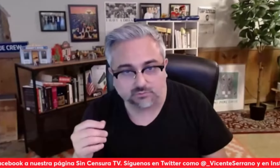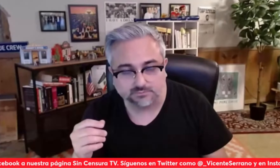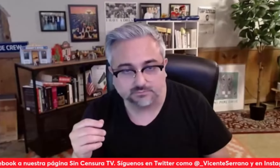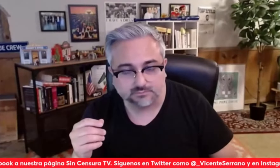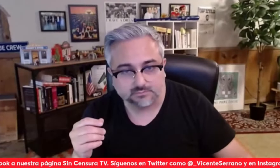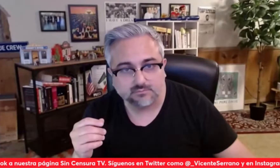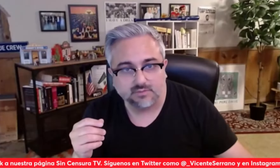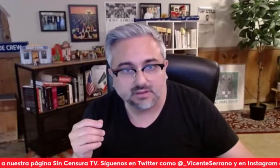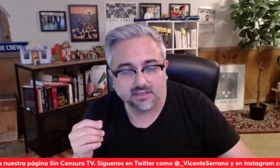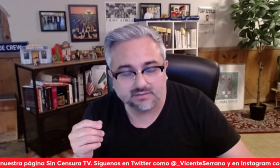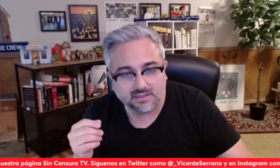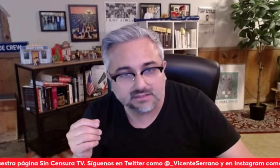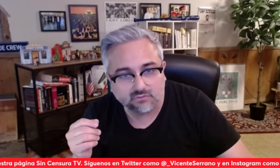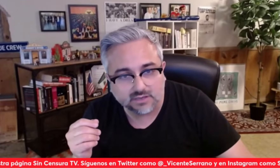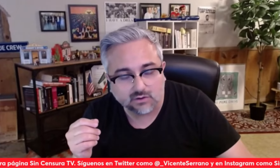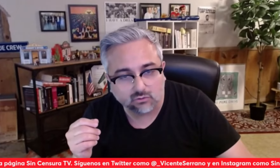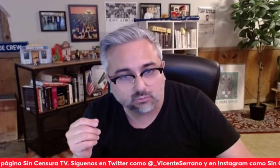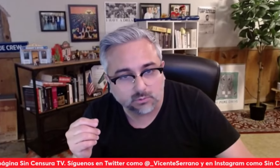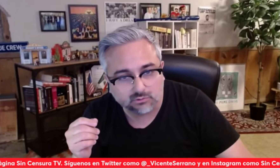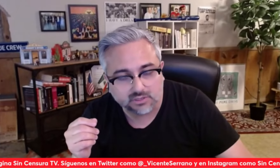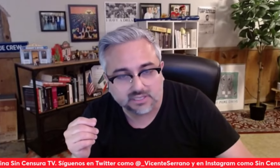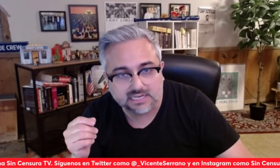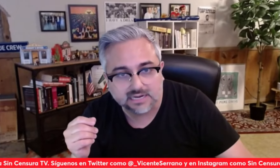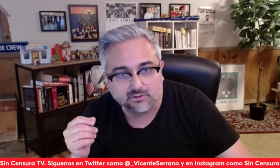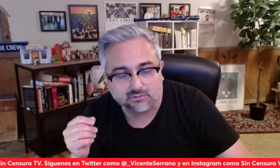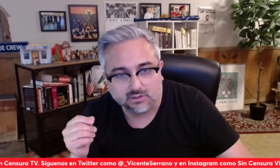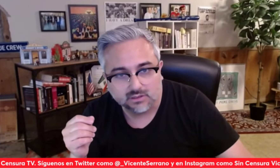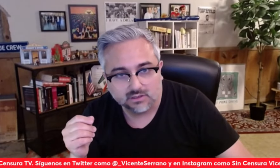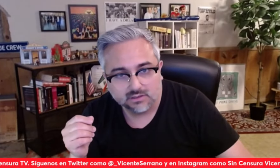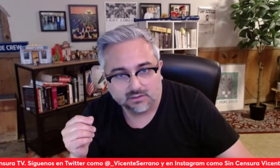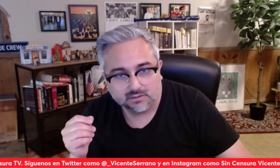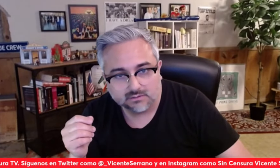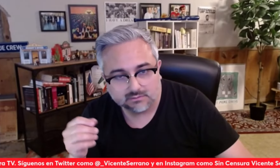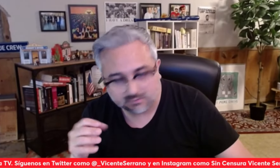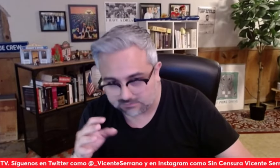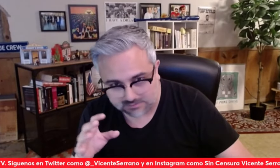grupos que se identifican con los pueblos originarios